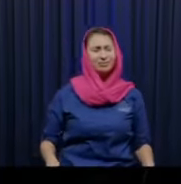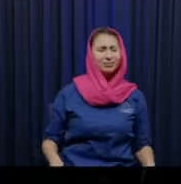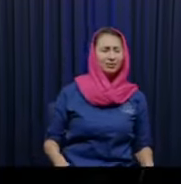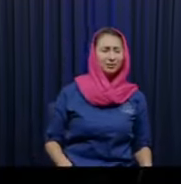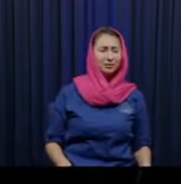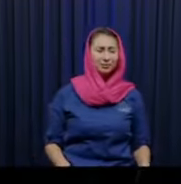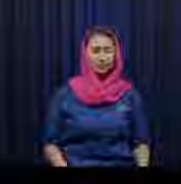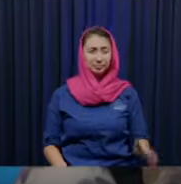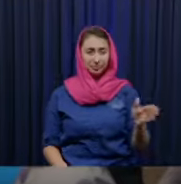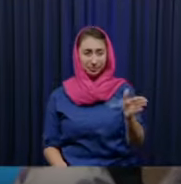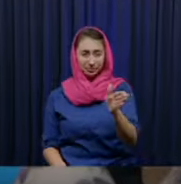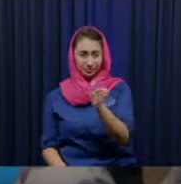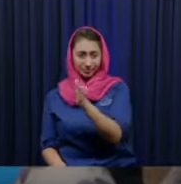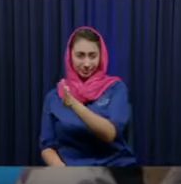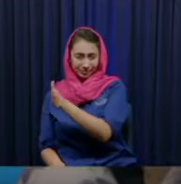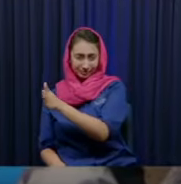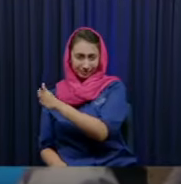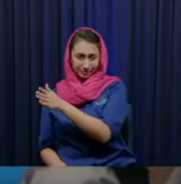Gloria a Dios.